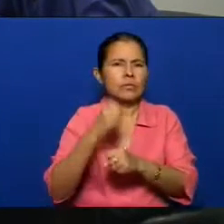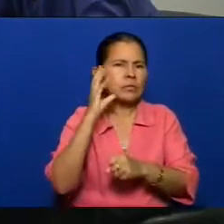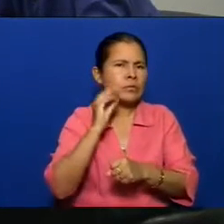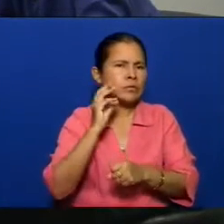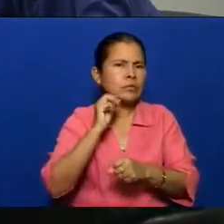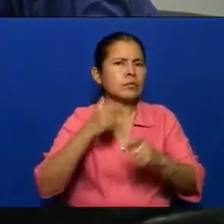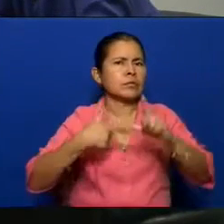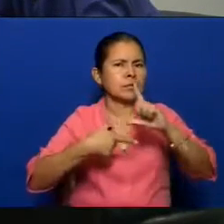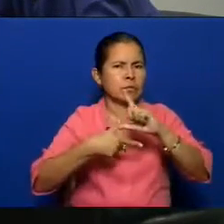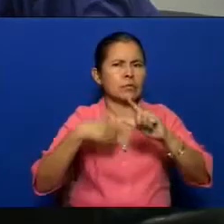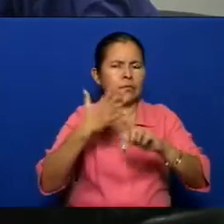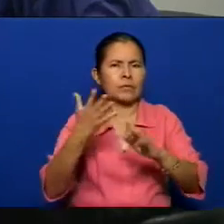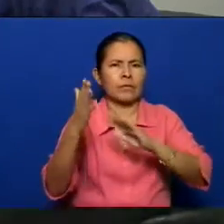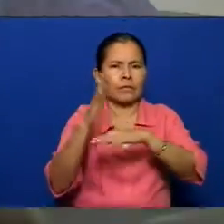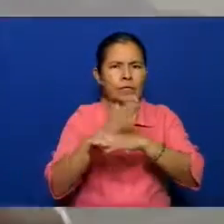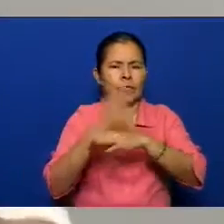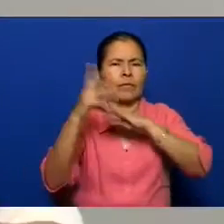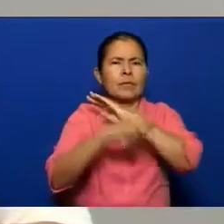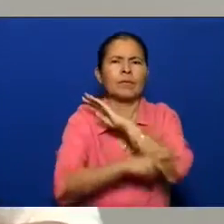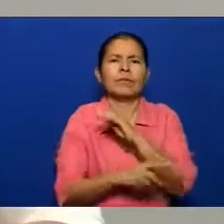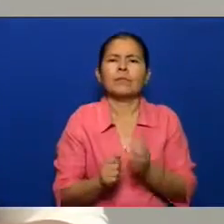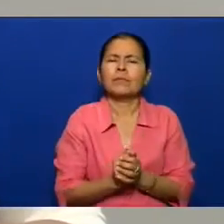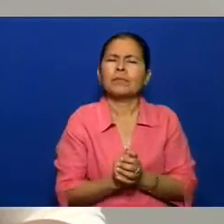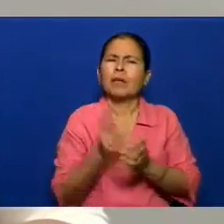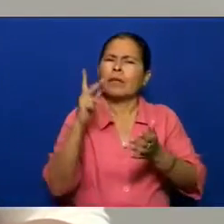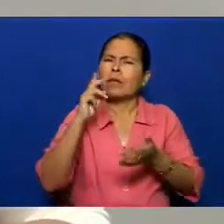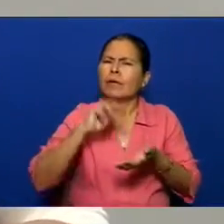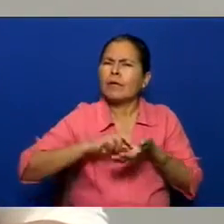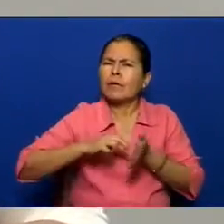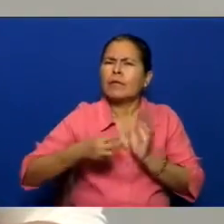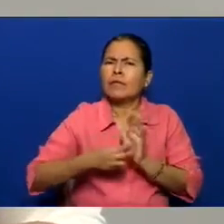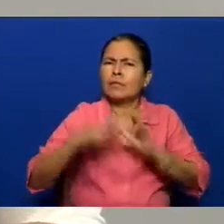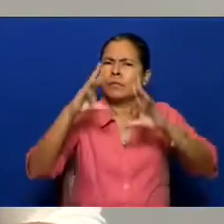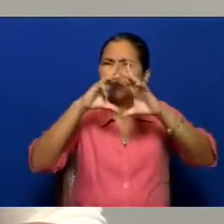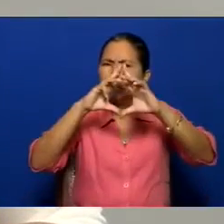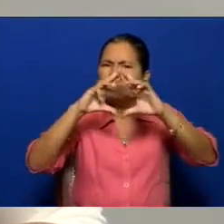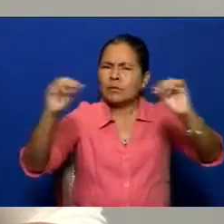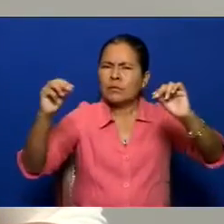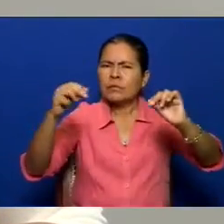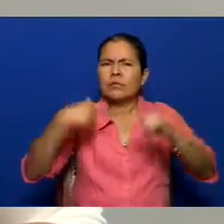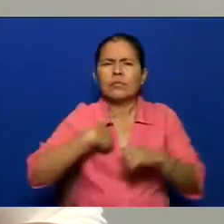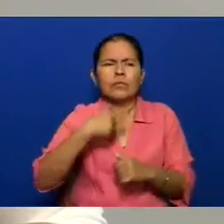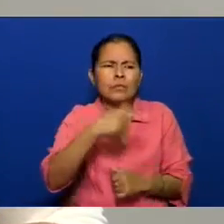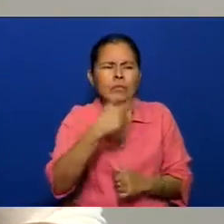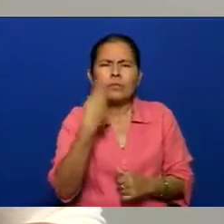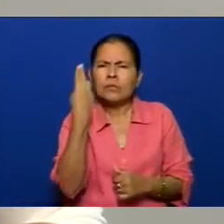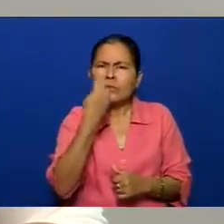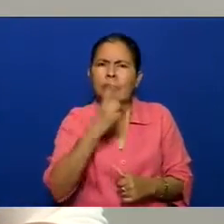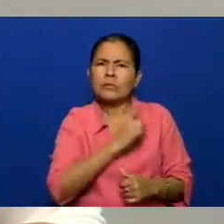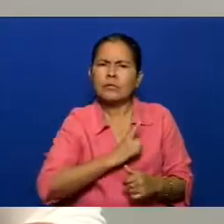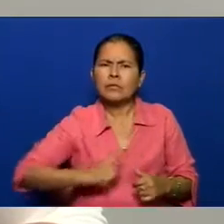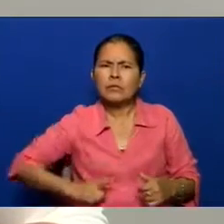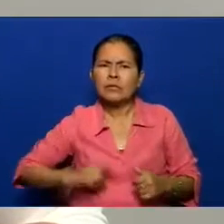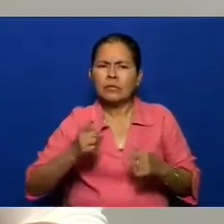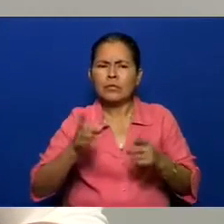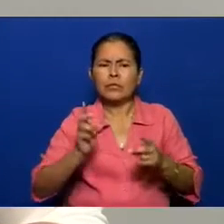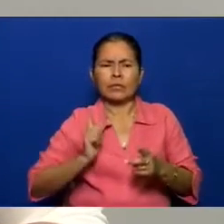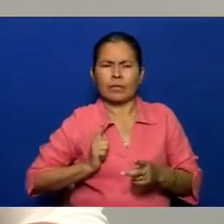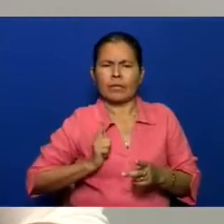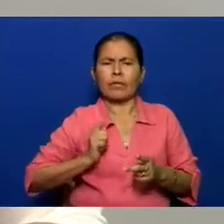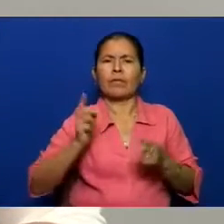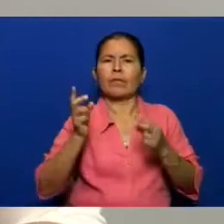Perfecto. ¿Qué significa para Nicaragua, diputado, contar con una convención sobre los derechos de la niñez y la